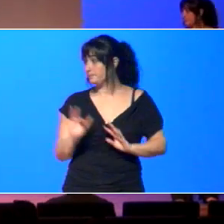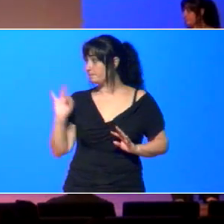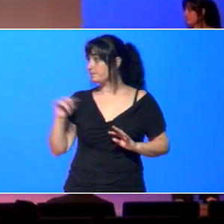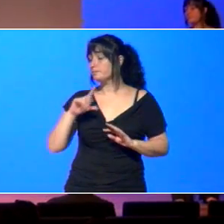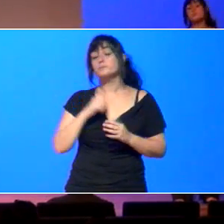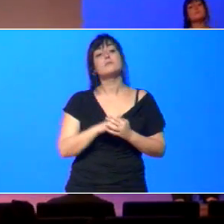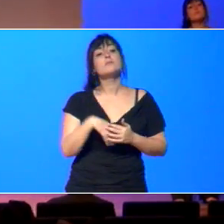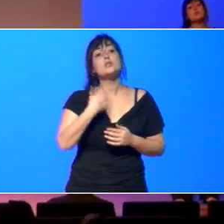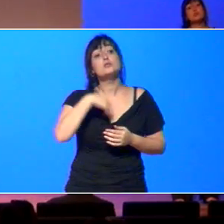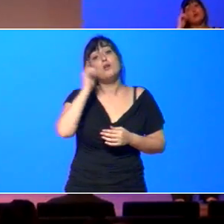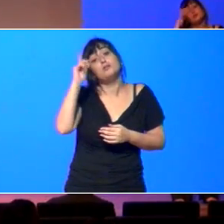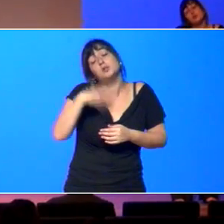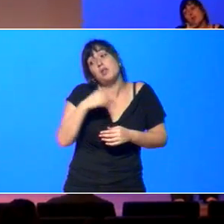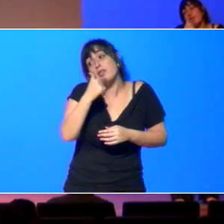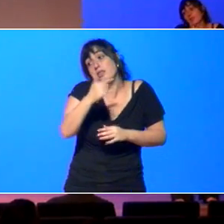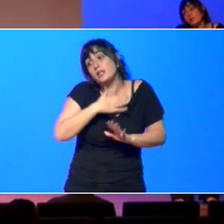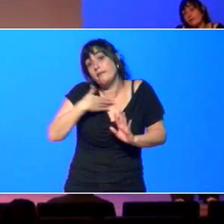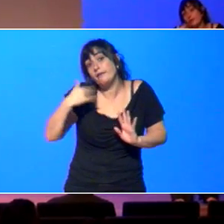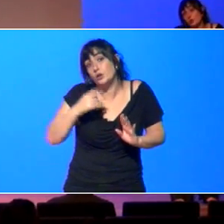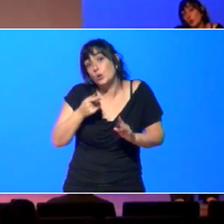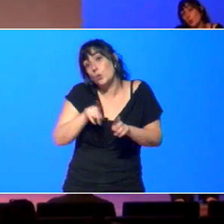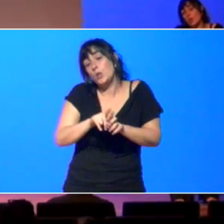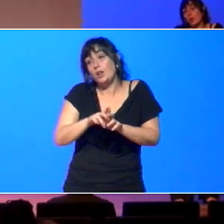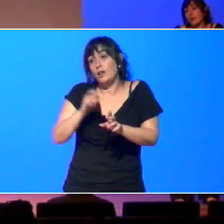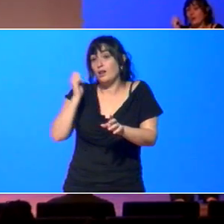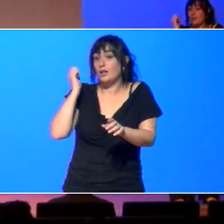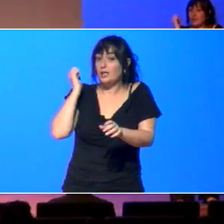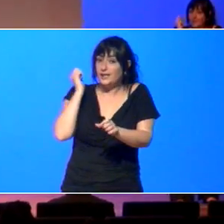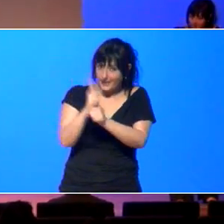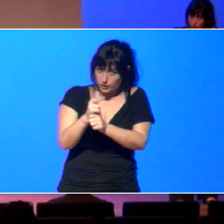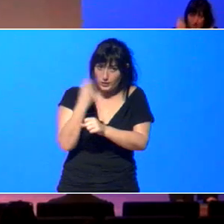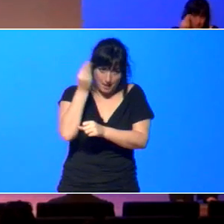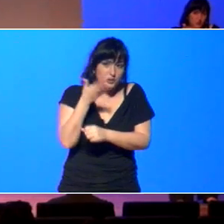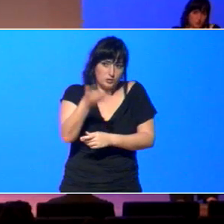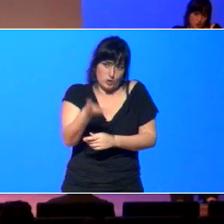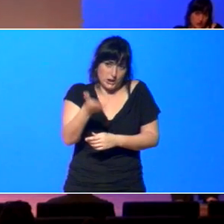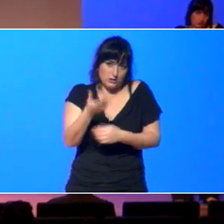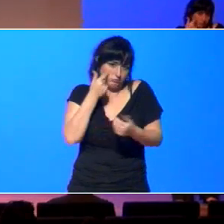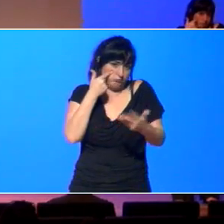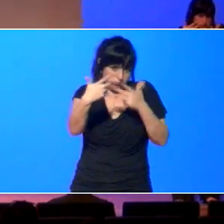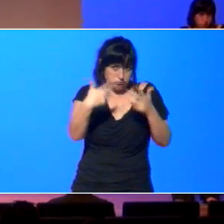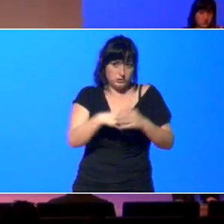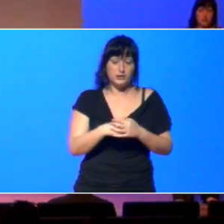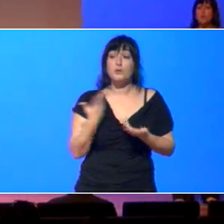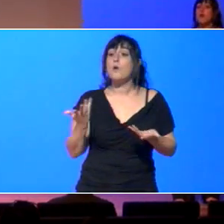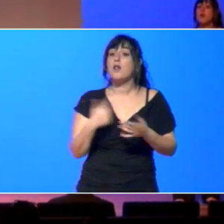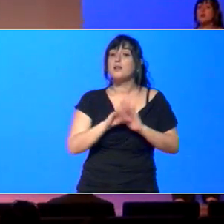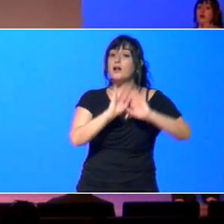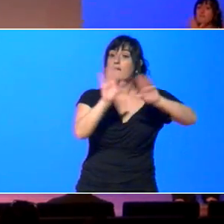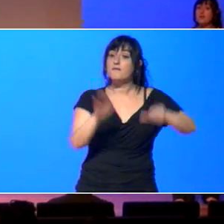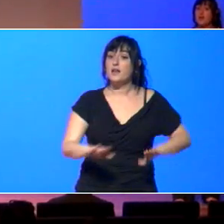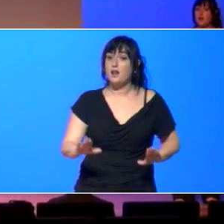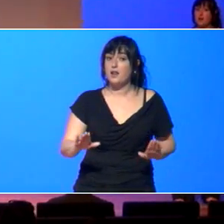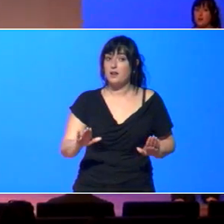destacar un reto que creo que es importante acentuarlo, y es que al final, pues bueno, ¿no? Tal y como